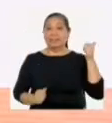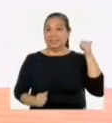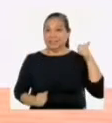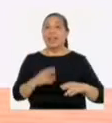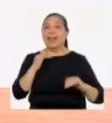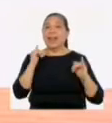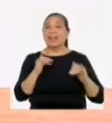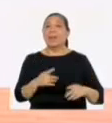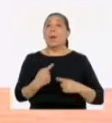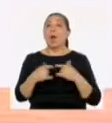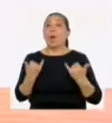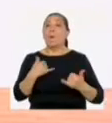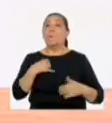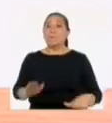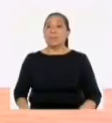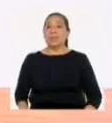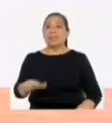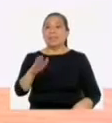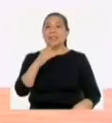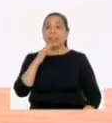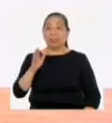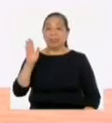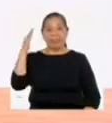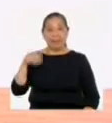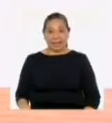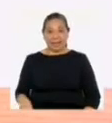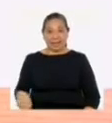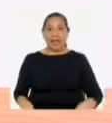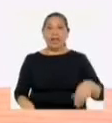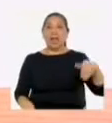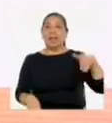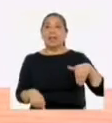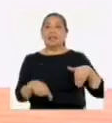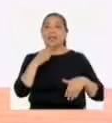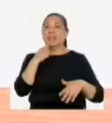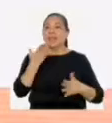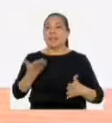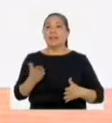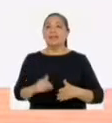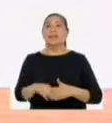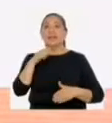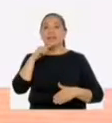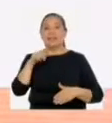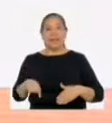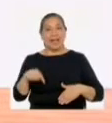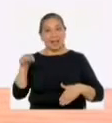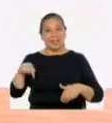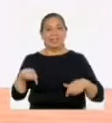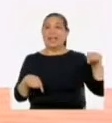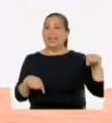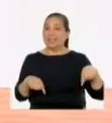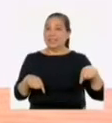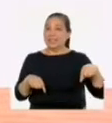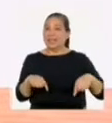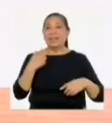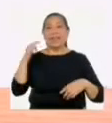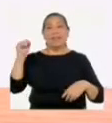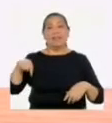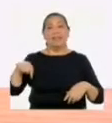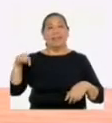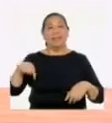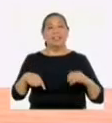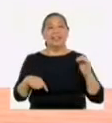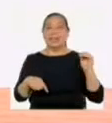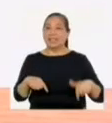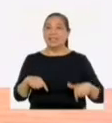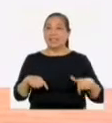derecha, izquierda. Ahora con los pies. Derecha, izquierda, derecha, izquierda, derecha. Izquierda,